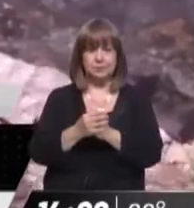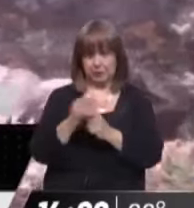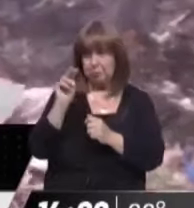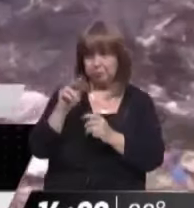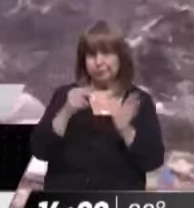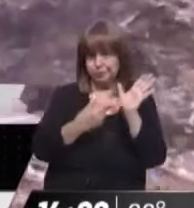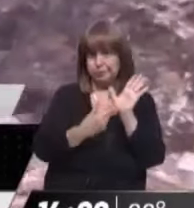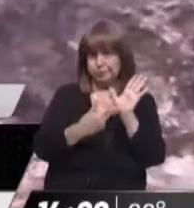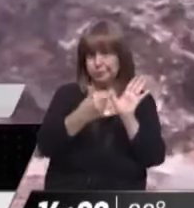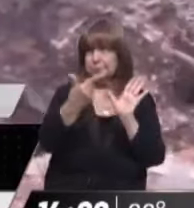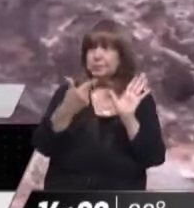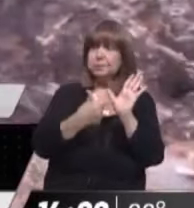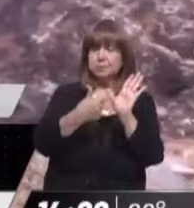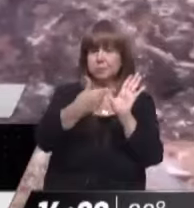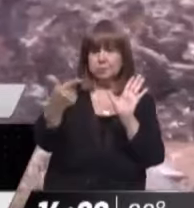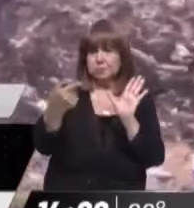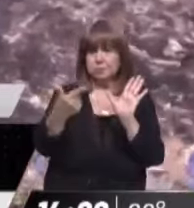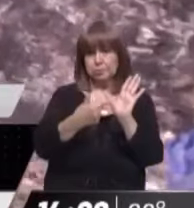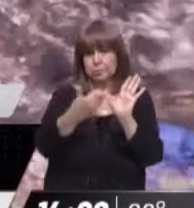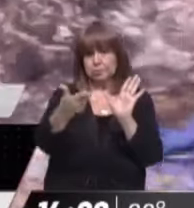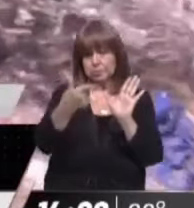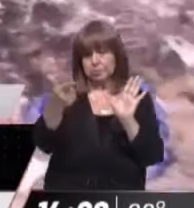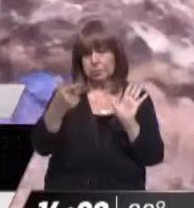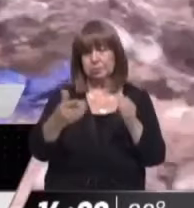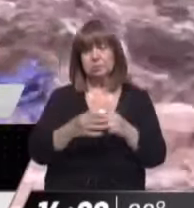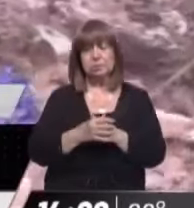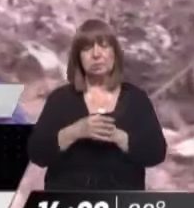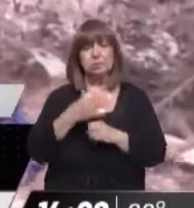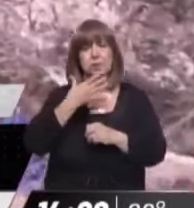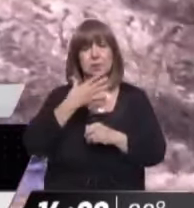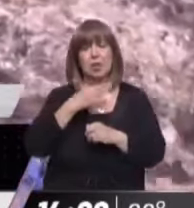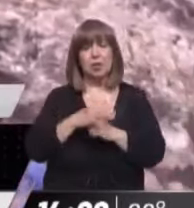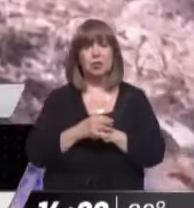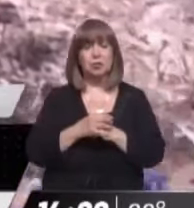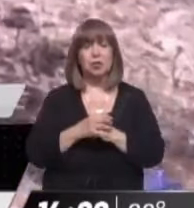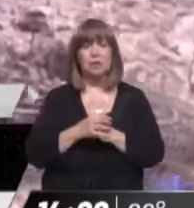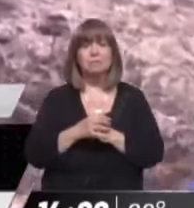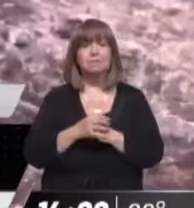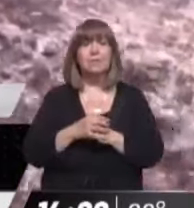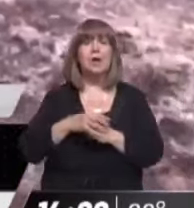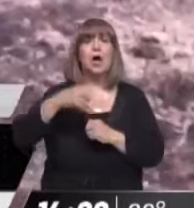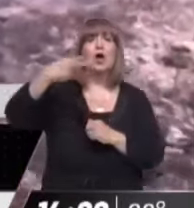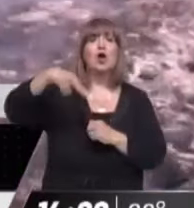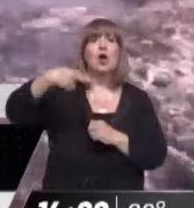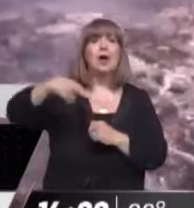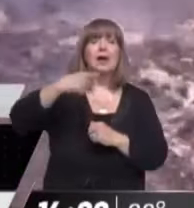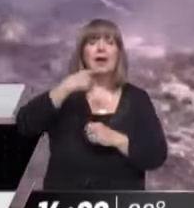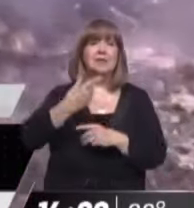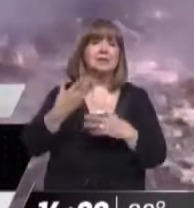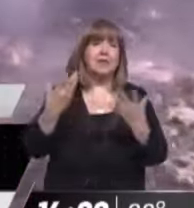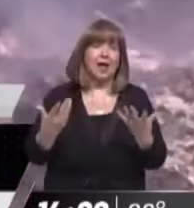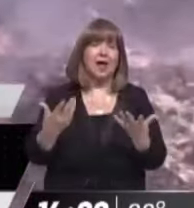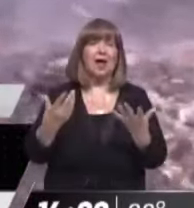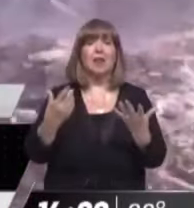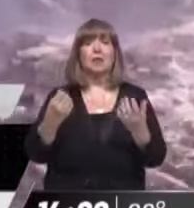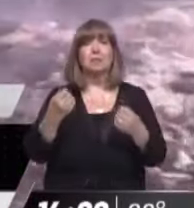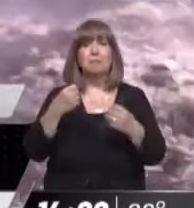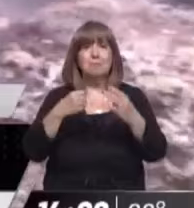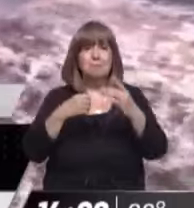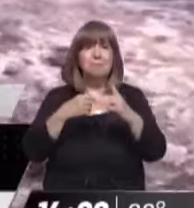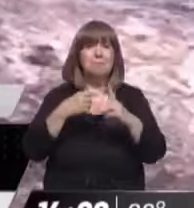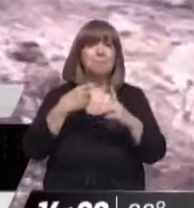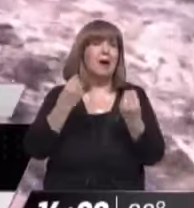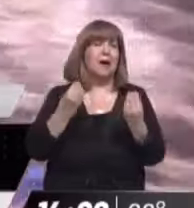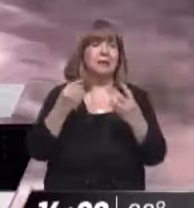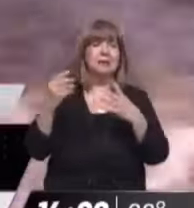¿Lo ven ustedes? Se ve la imagen ahí de todo lo que está pasando. Y lo que pasa es que además con estas condiciones de sonda, de